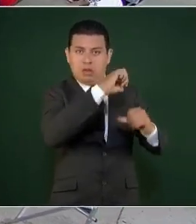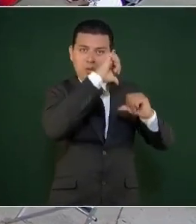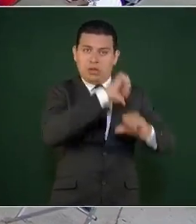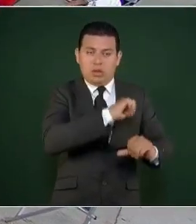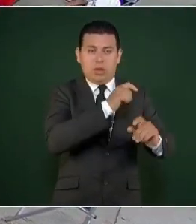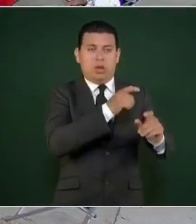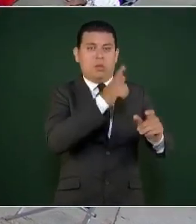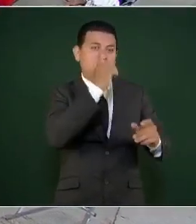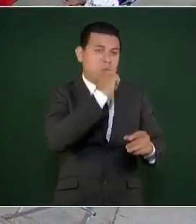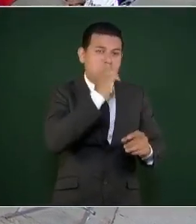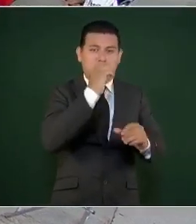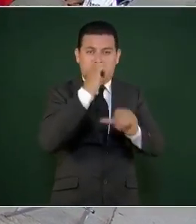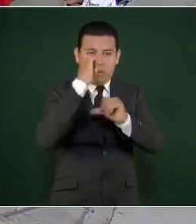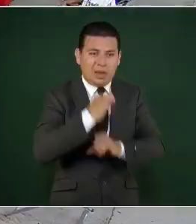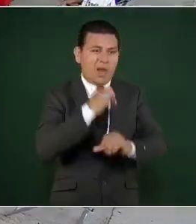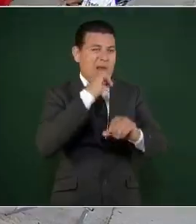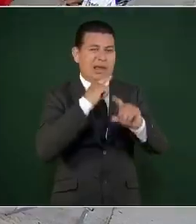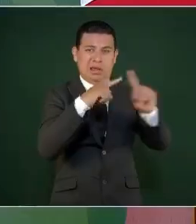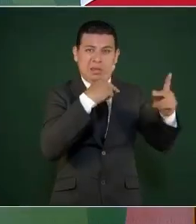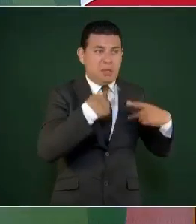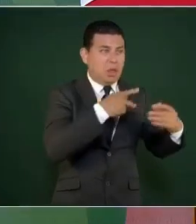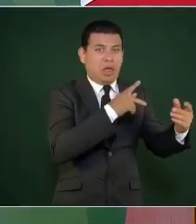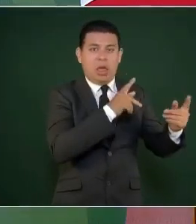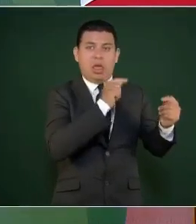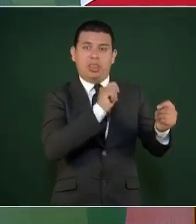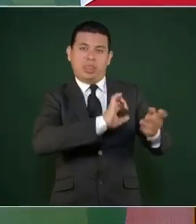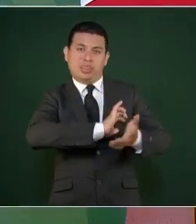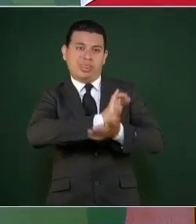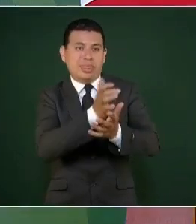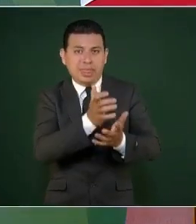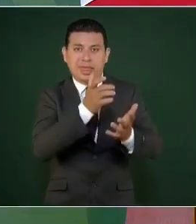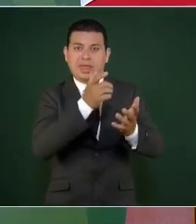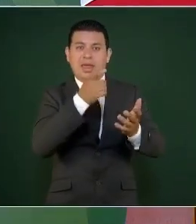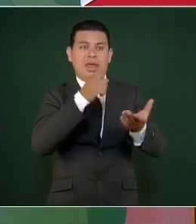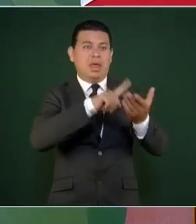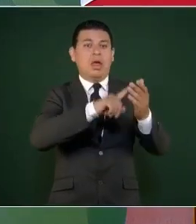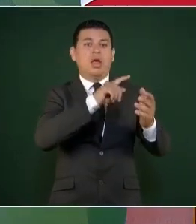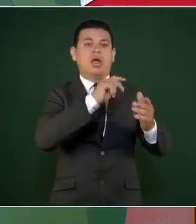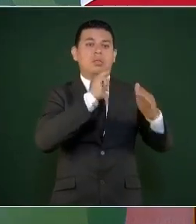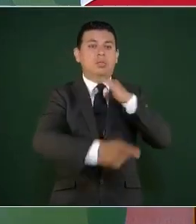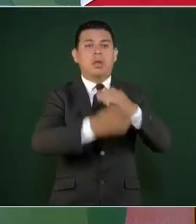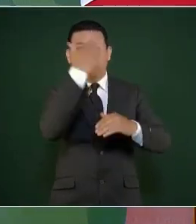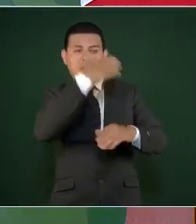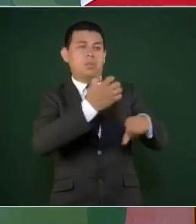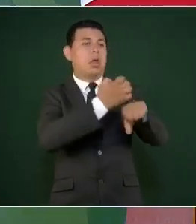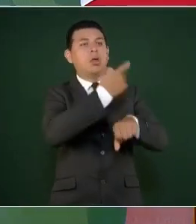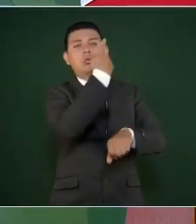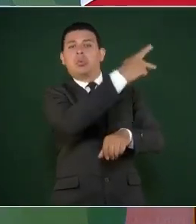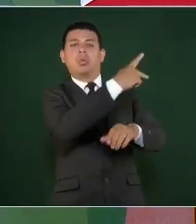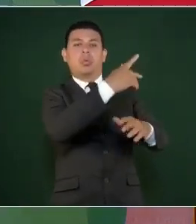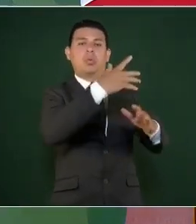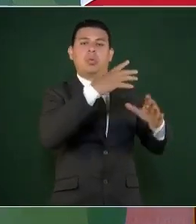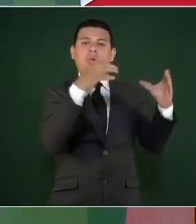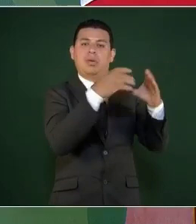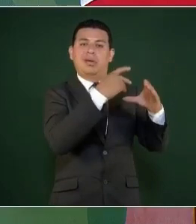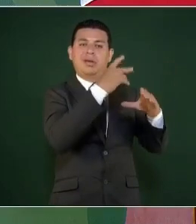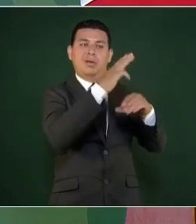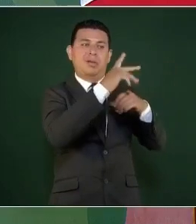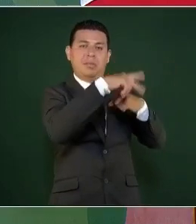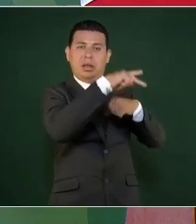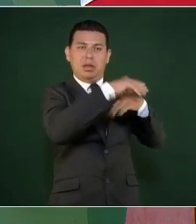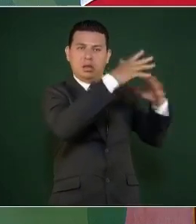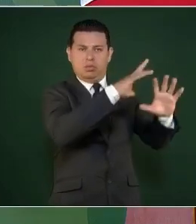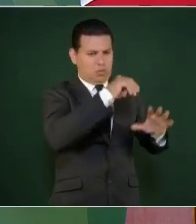ni los policías, ni nadie que actúe en materia migratoria a nivel estatal o de los condados. Esto es una